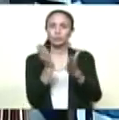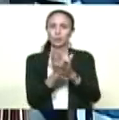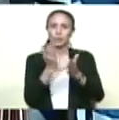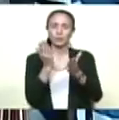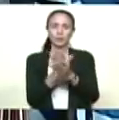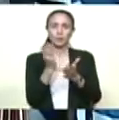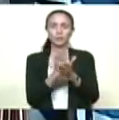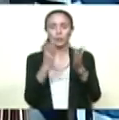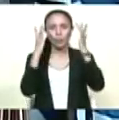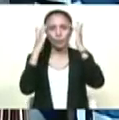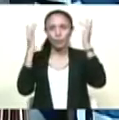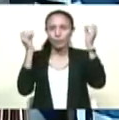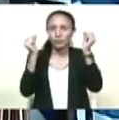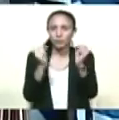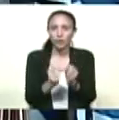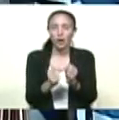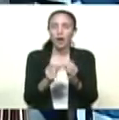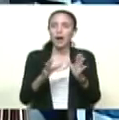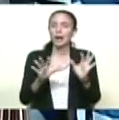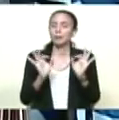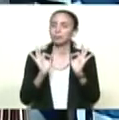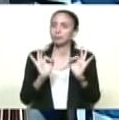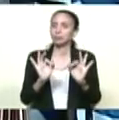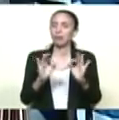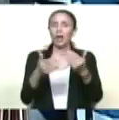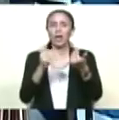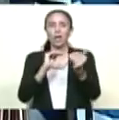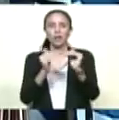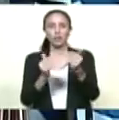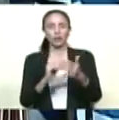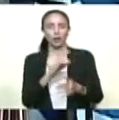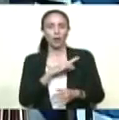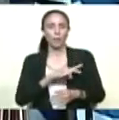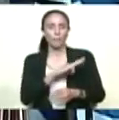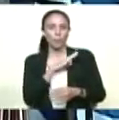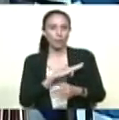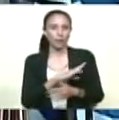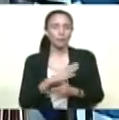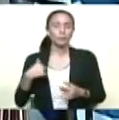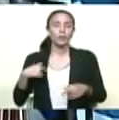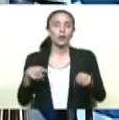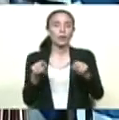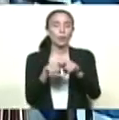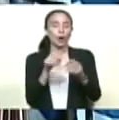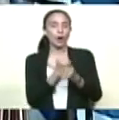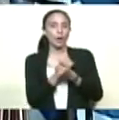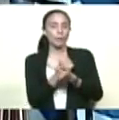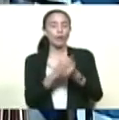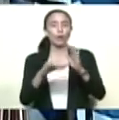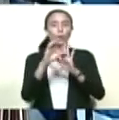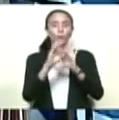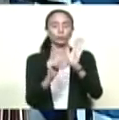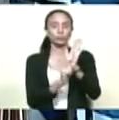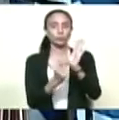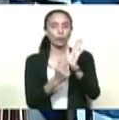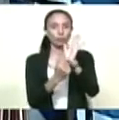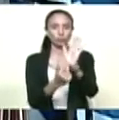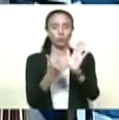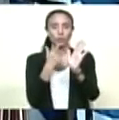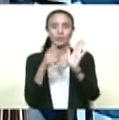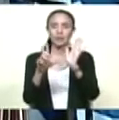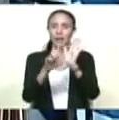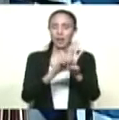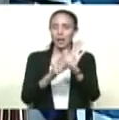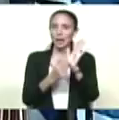profesional de una manera muy apegada a la constitución ya la ley